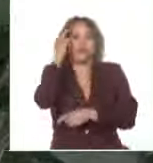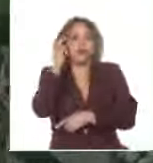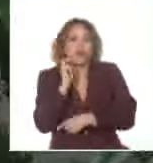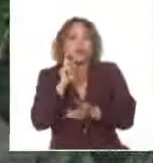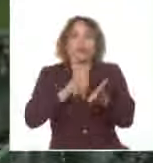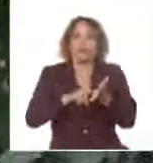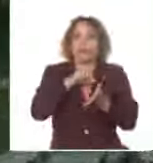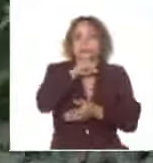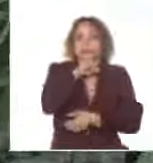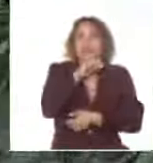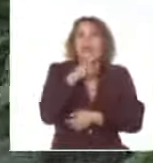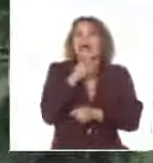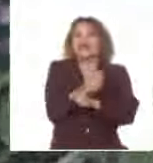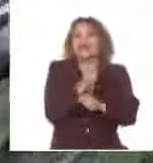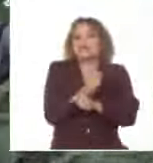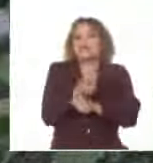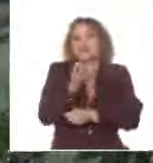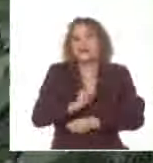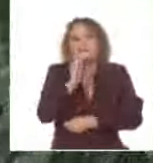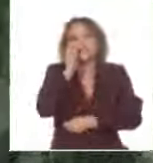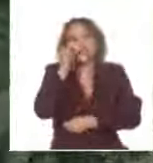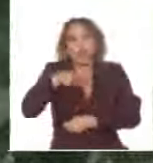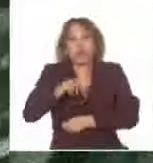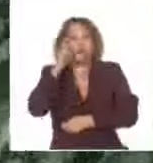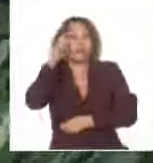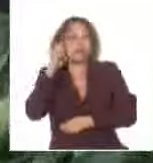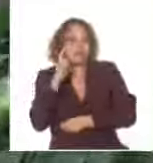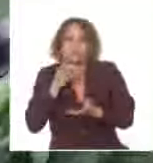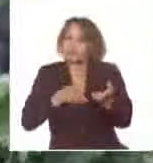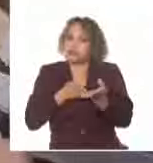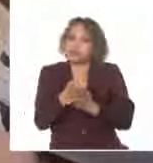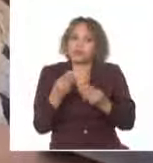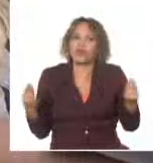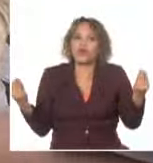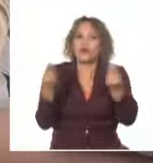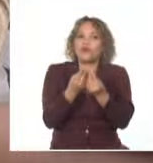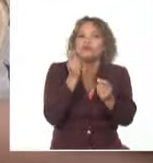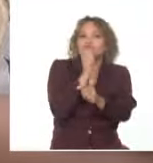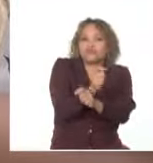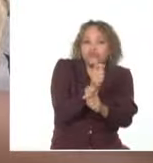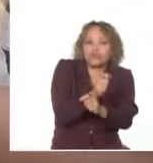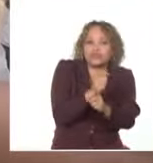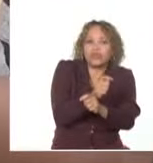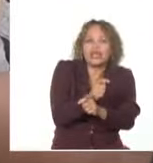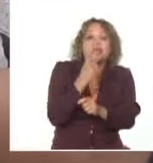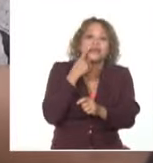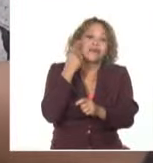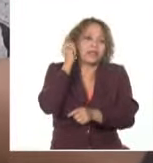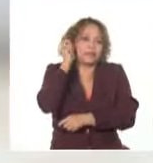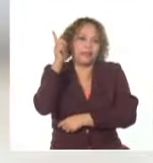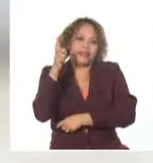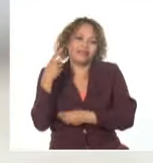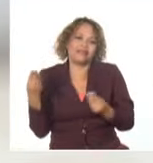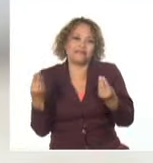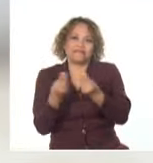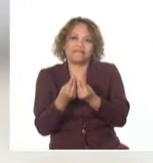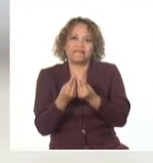inculqué y ahora a mis nietos, y me mantengo con ellos dándole enseñanza con la experiencia que tengo.